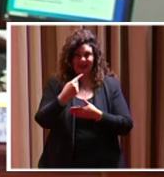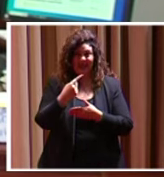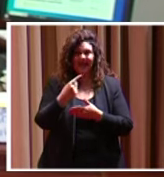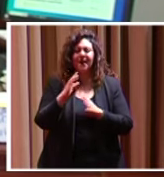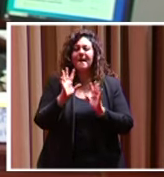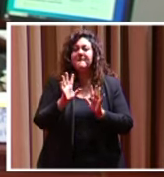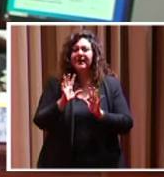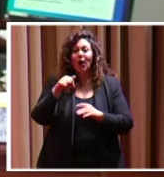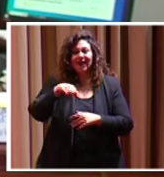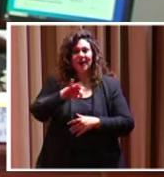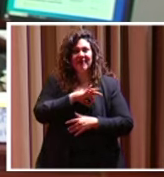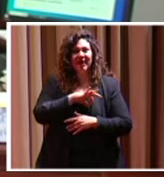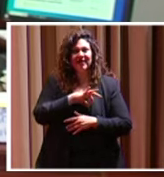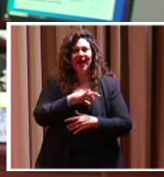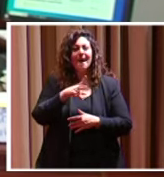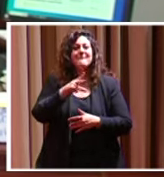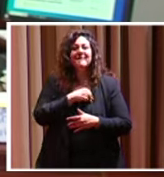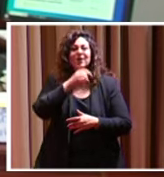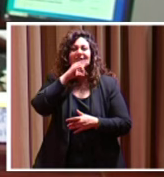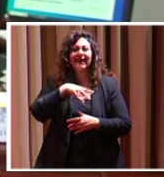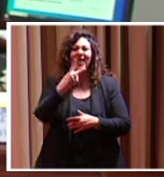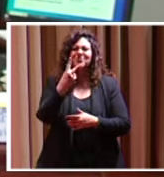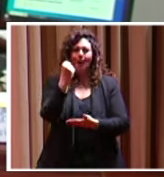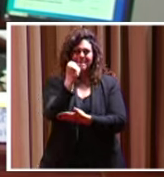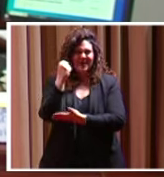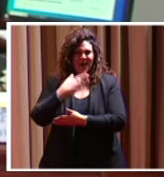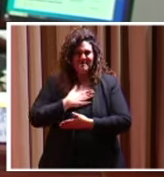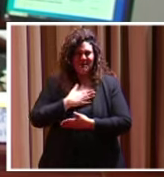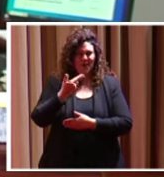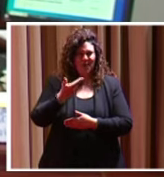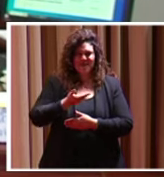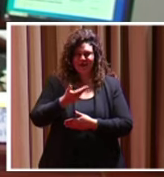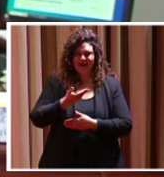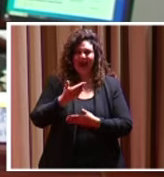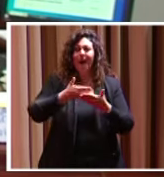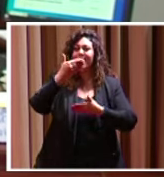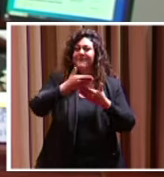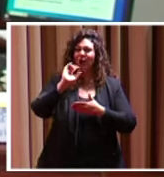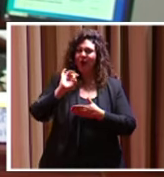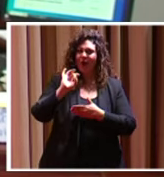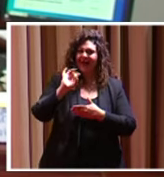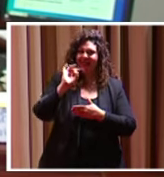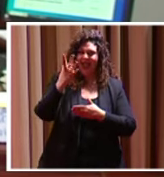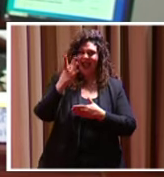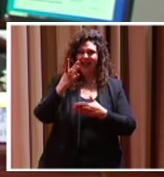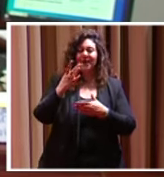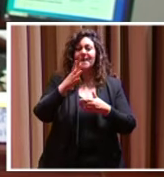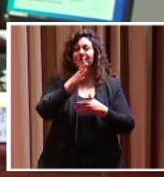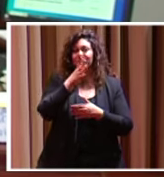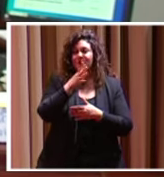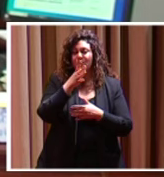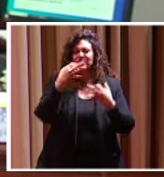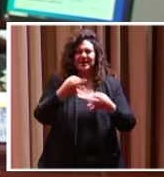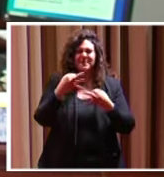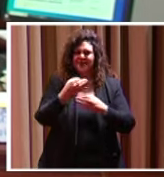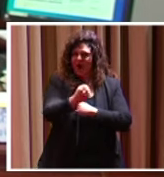medalla es mérito de dos de mis pilares vitales. El primero es Ideal. Al periódico y a Vocento, por su permanente apoyo, les